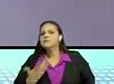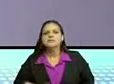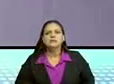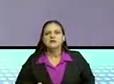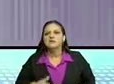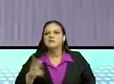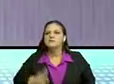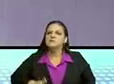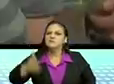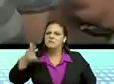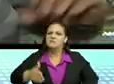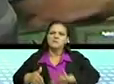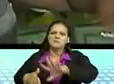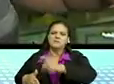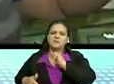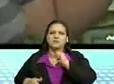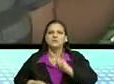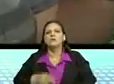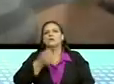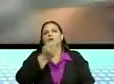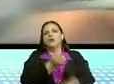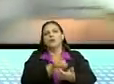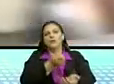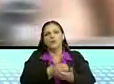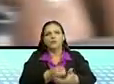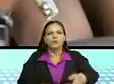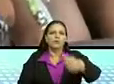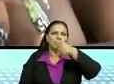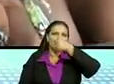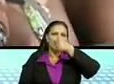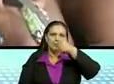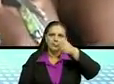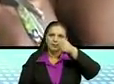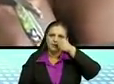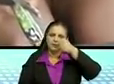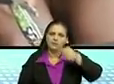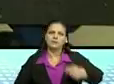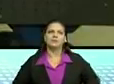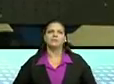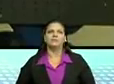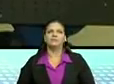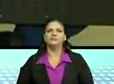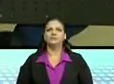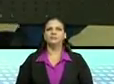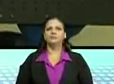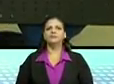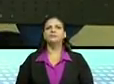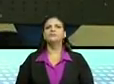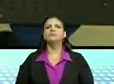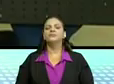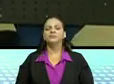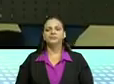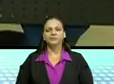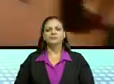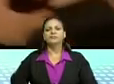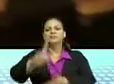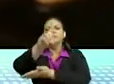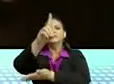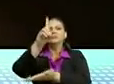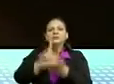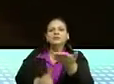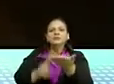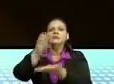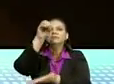manos, pero no es el camino, no es el camino más recomendable. Tenemos, hay que judicializarlo, hay que legalizarlo. Exacto. La forma en la que podemos